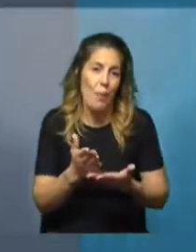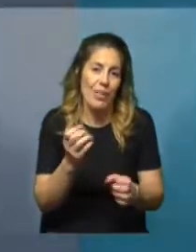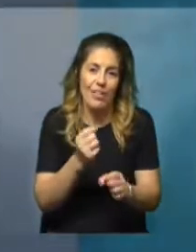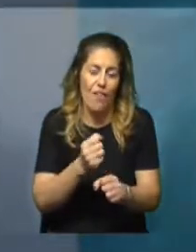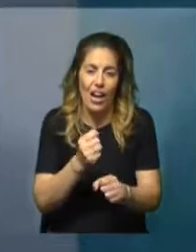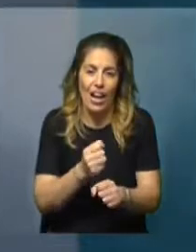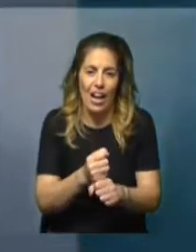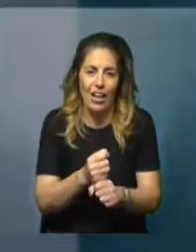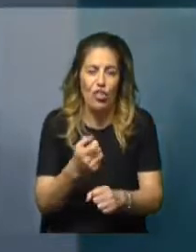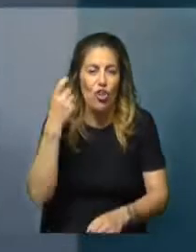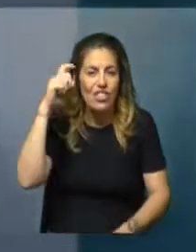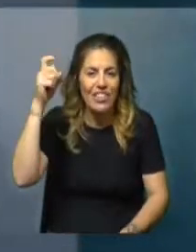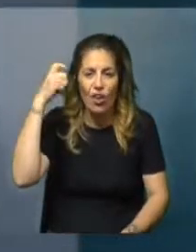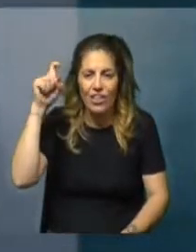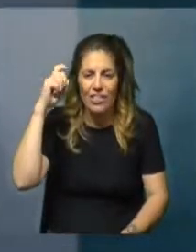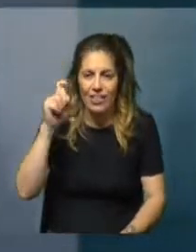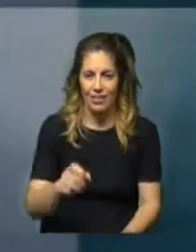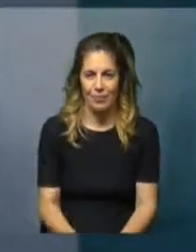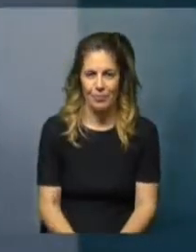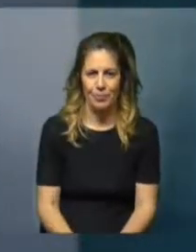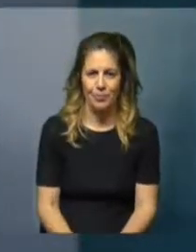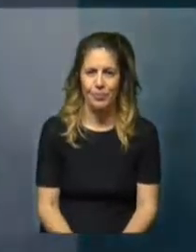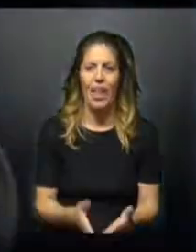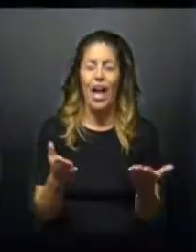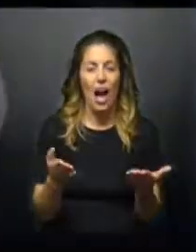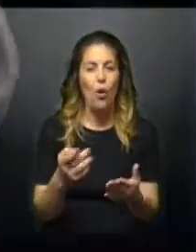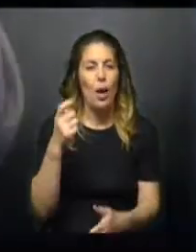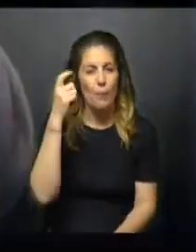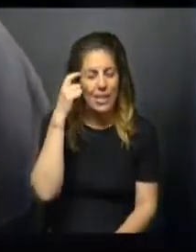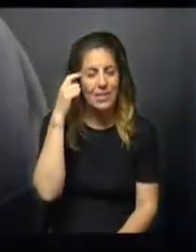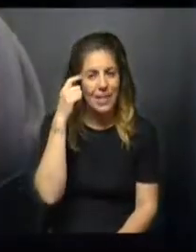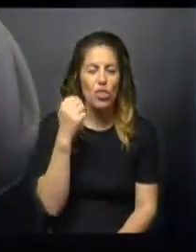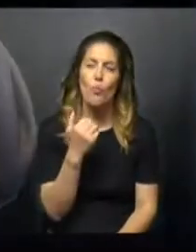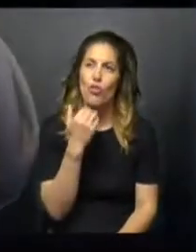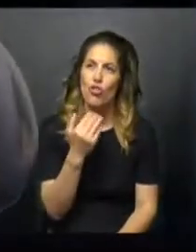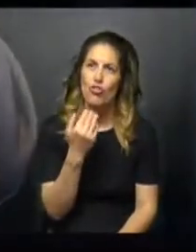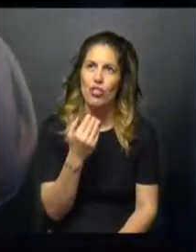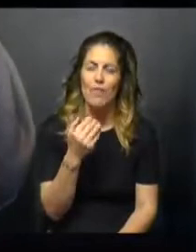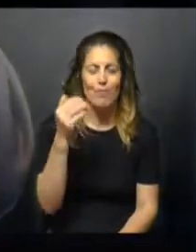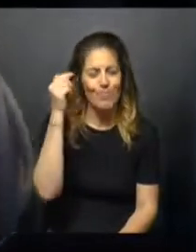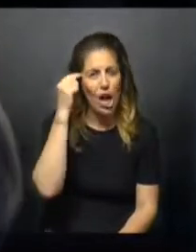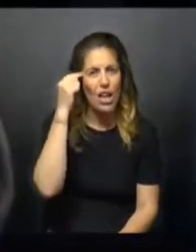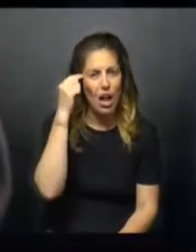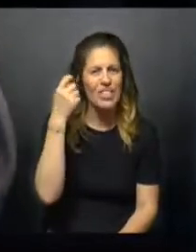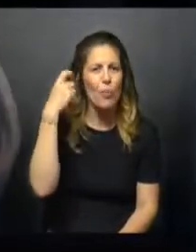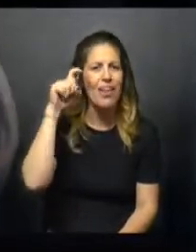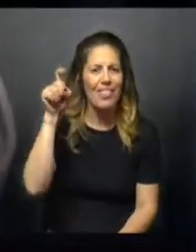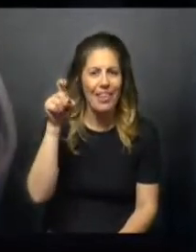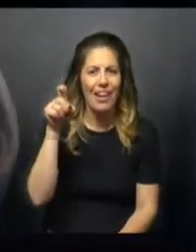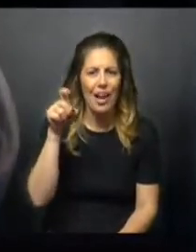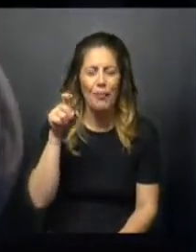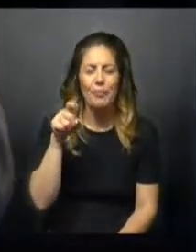con ideas ahora porque no sé por qué me fue quedando en la cabeza como la idea de que